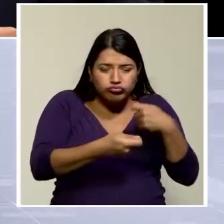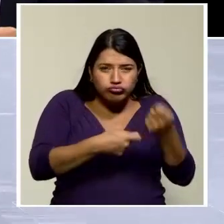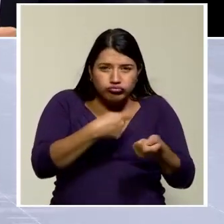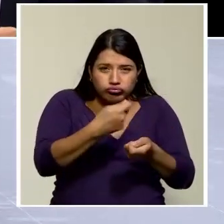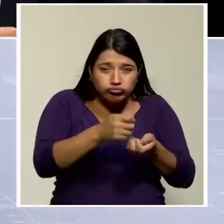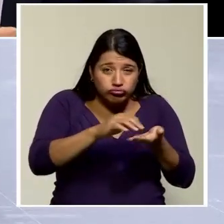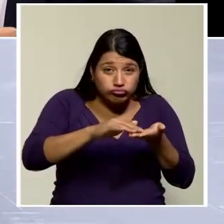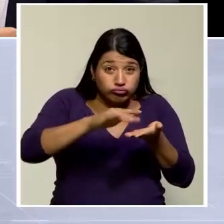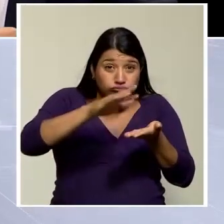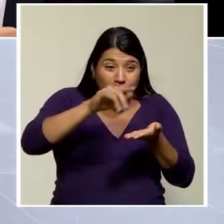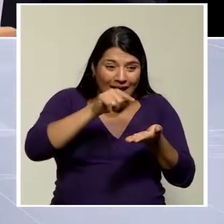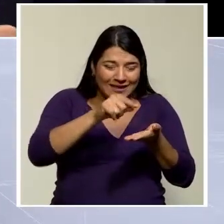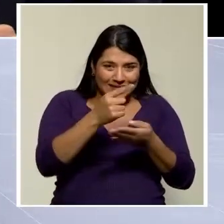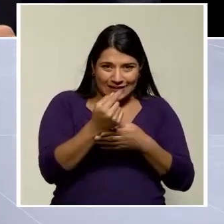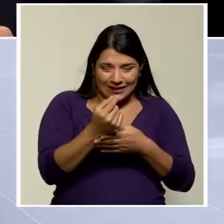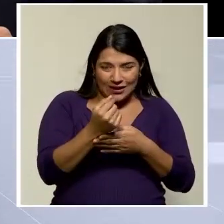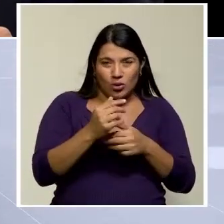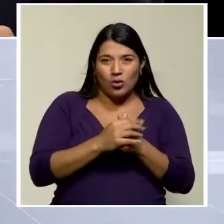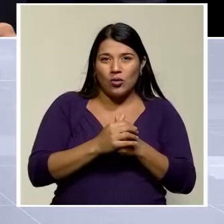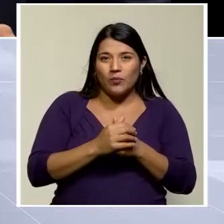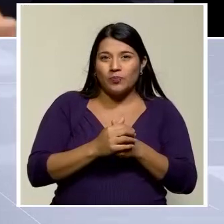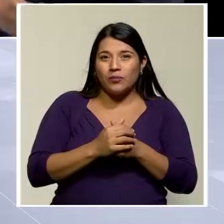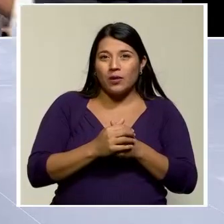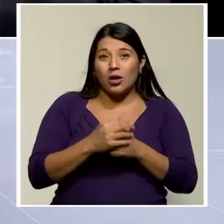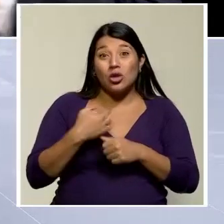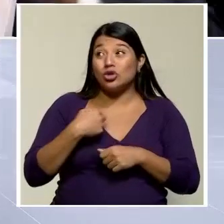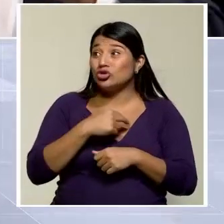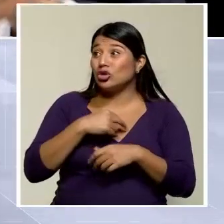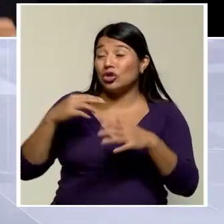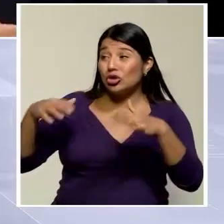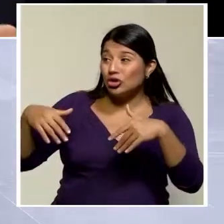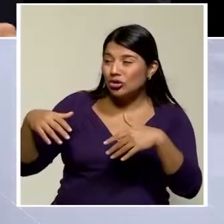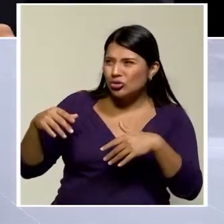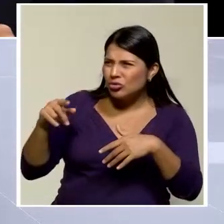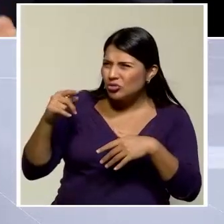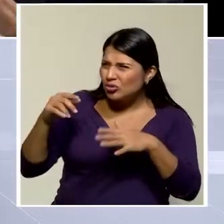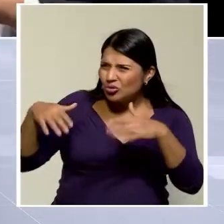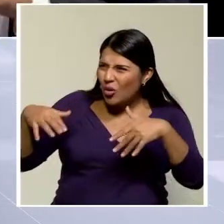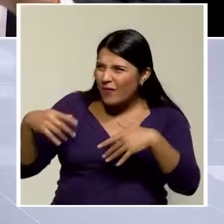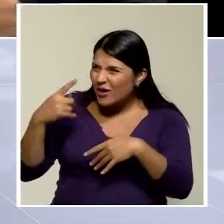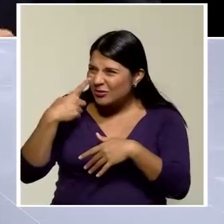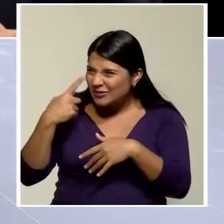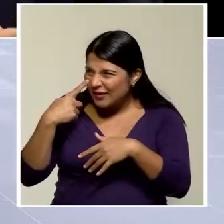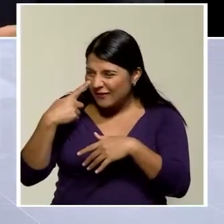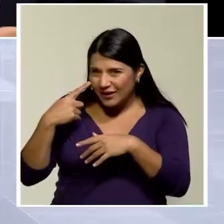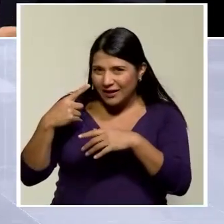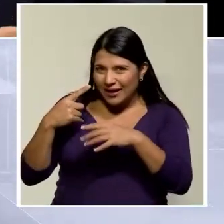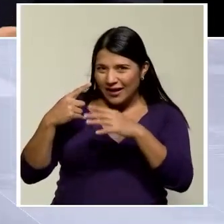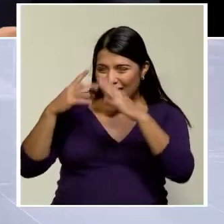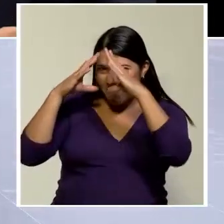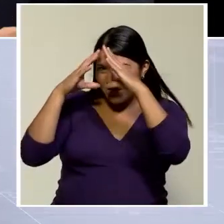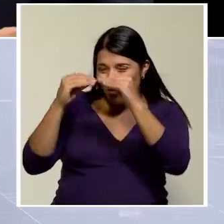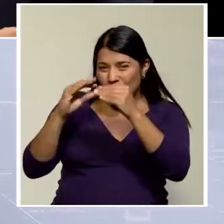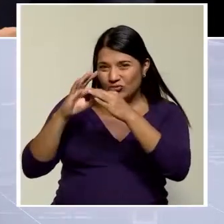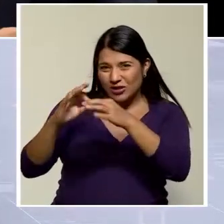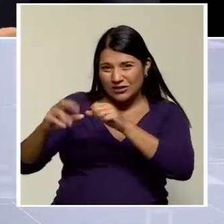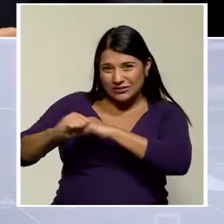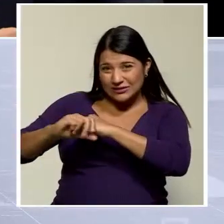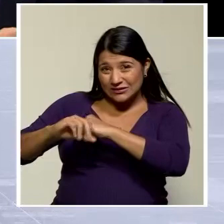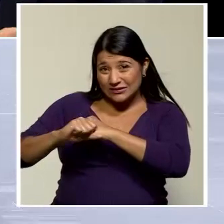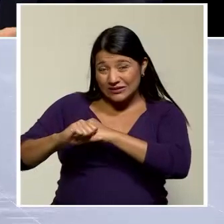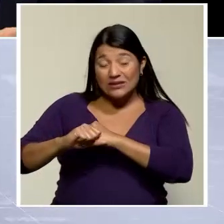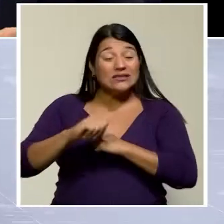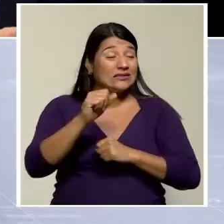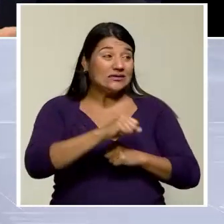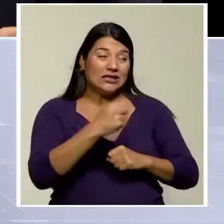hemos hecho prácticamente... Ahí en el cuadro. No aparecemos, ¿verdad? En el cuadro. Ni con lupa aparecemos. No. Nosotros nos